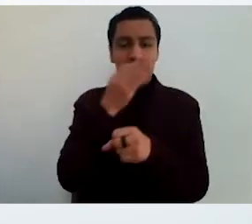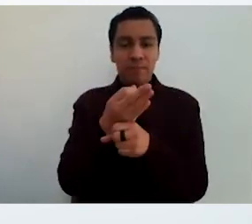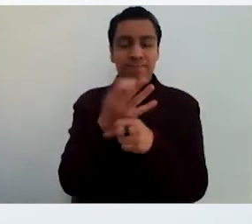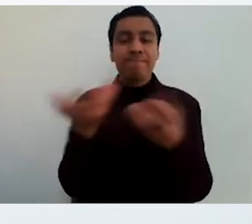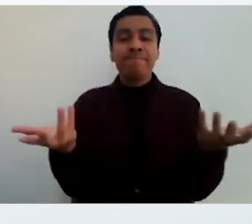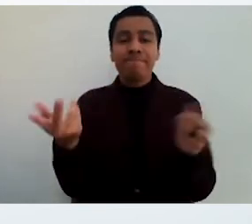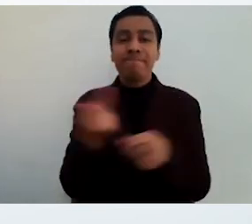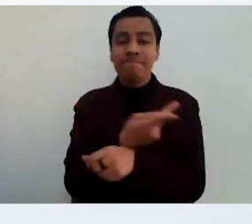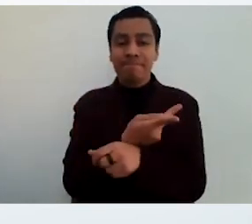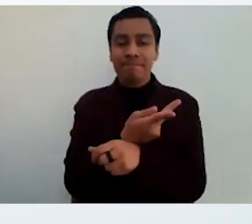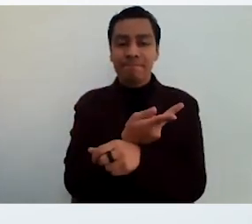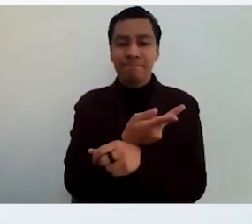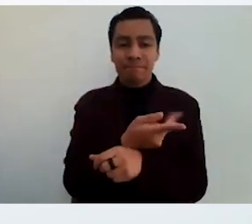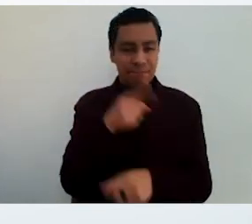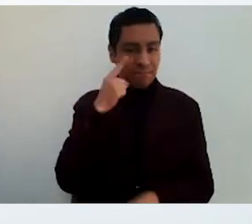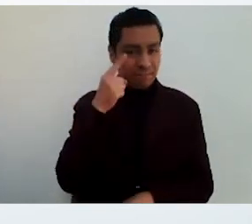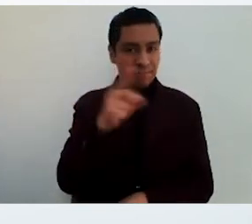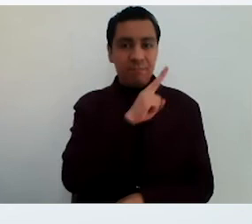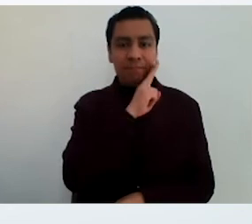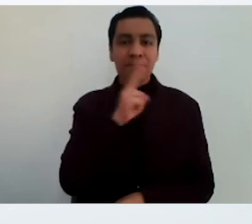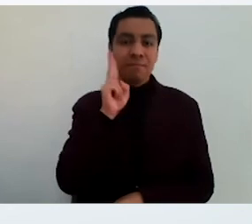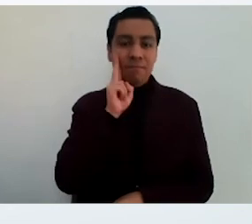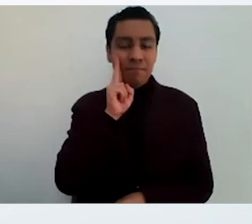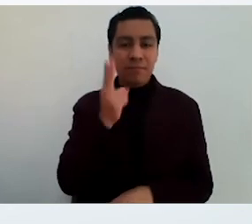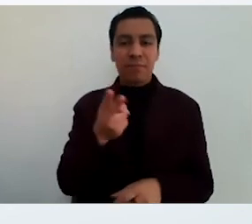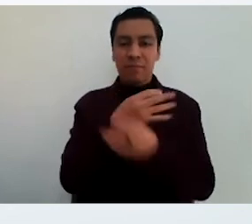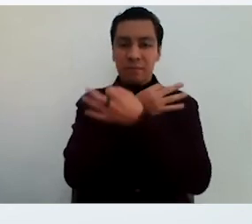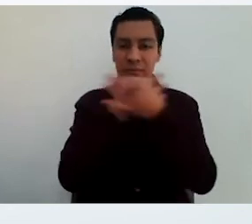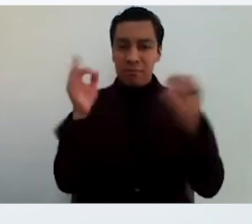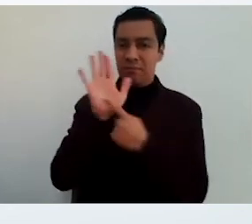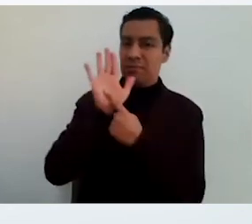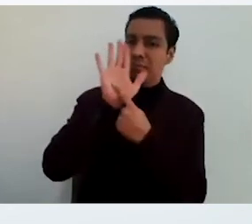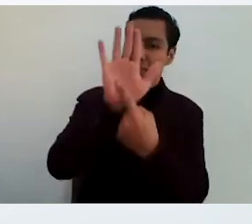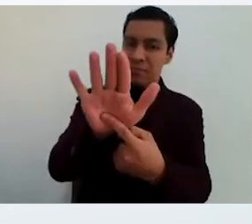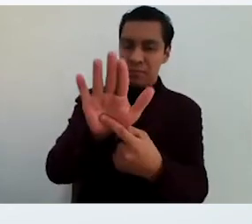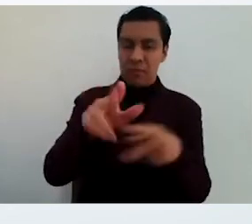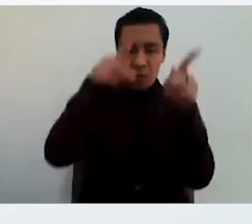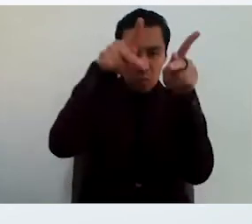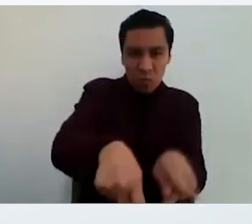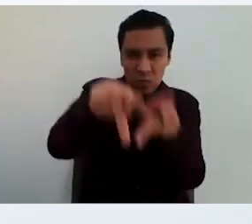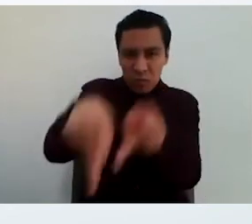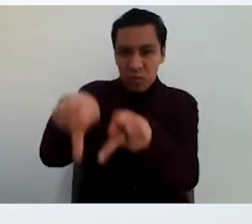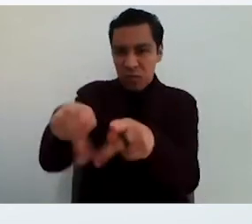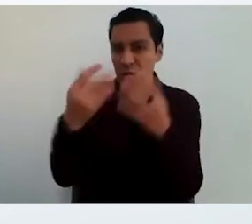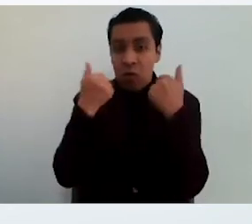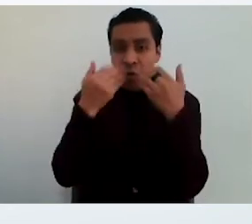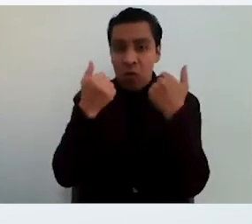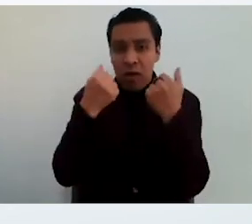los cuerpos para entrar al incinerador. Entonces imagínense 2 o 3 veces más